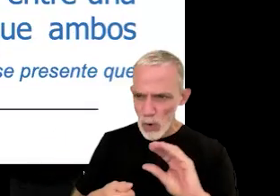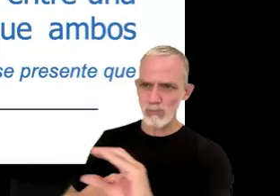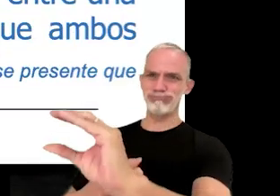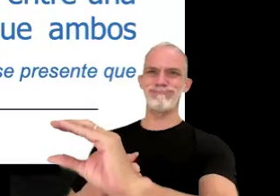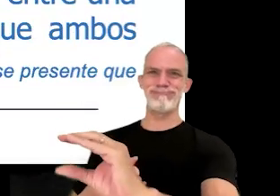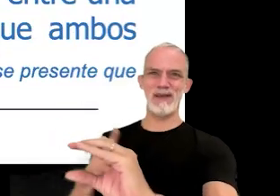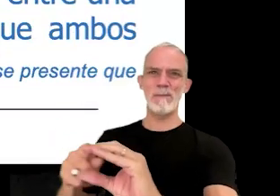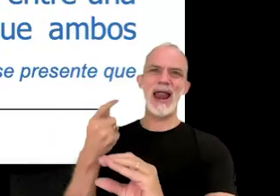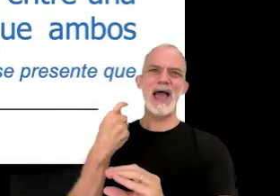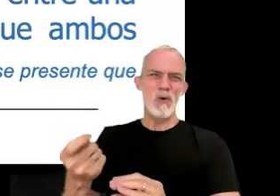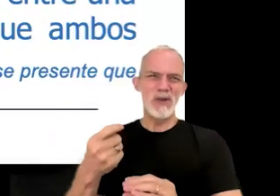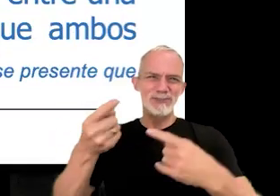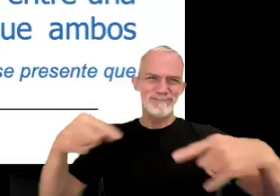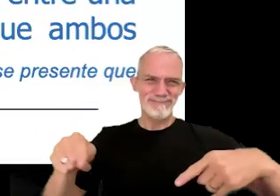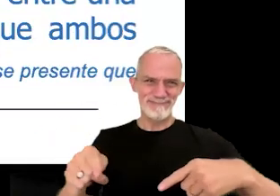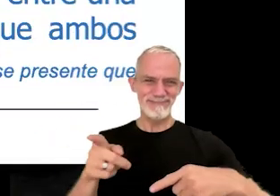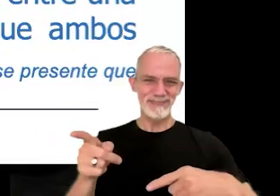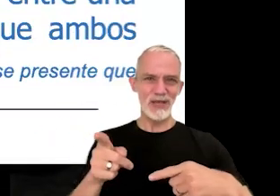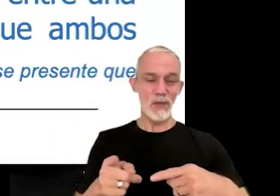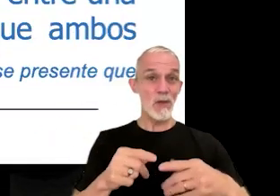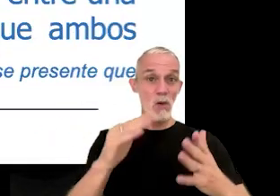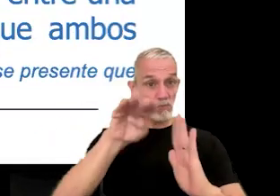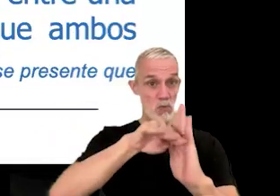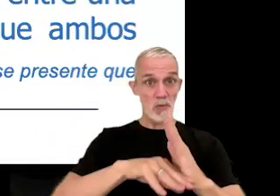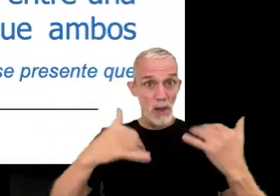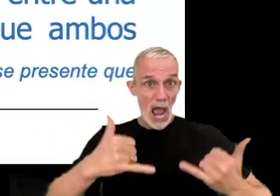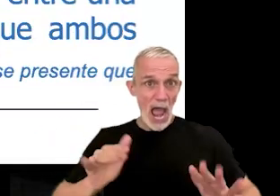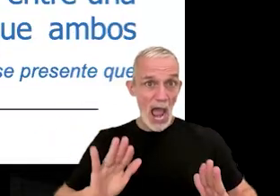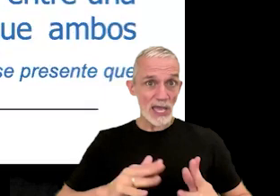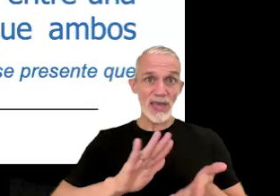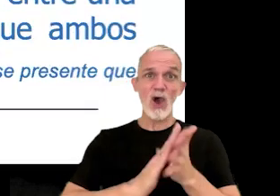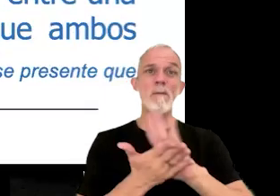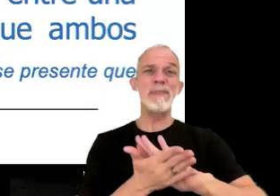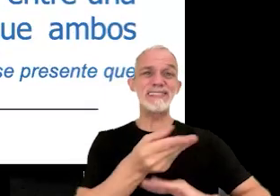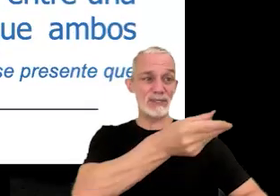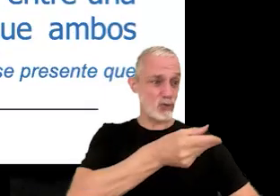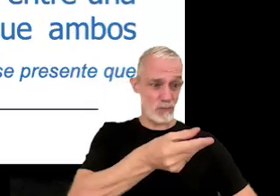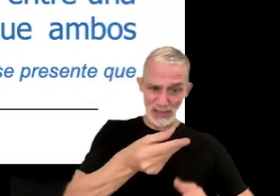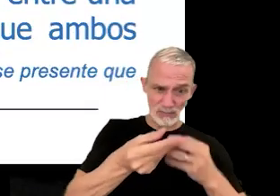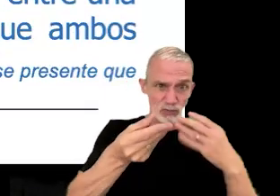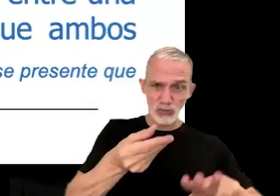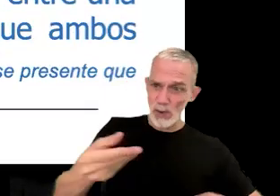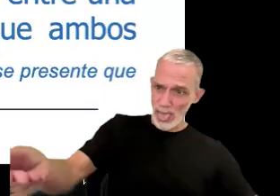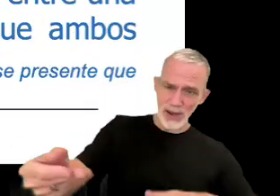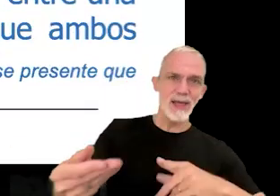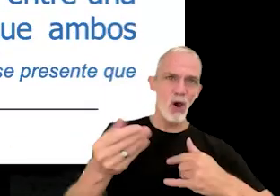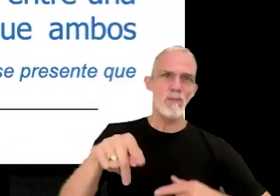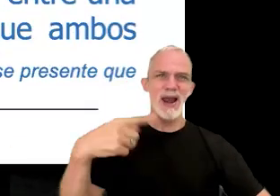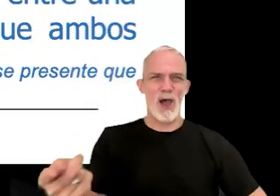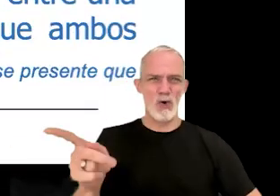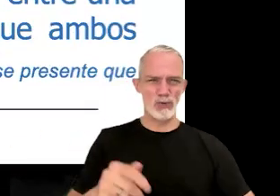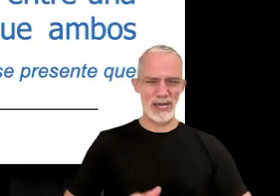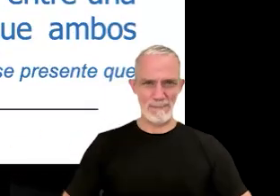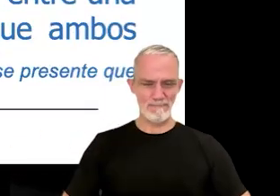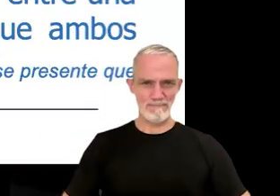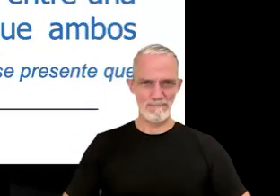está específico el régimen de compensaciones en las resoluciones generales.